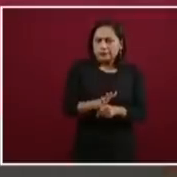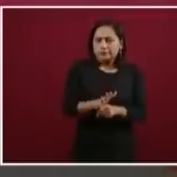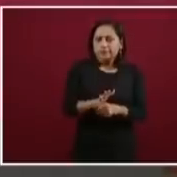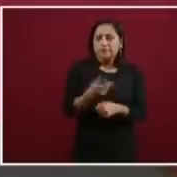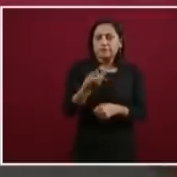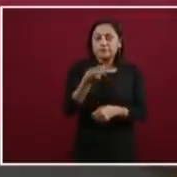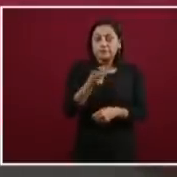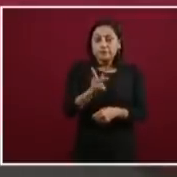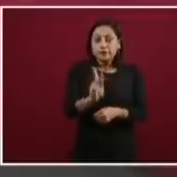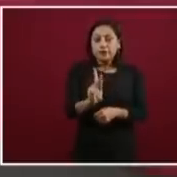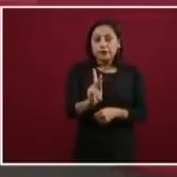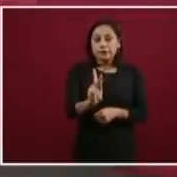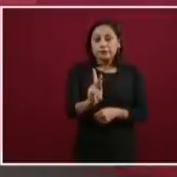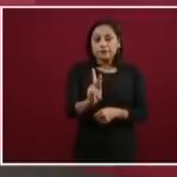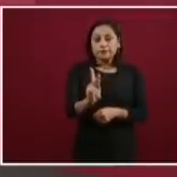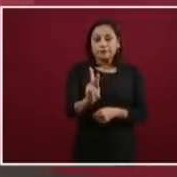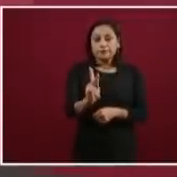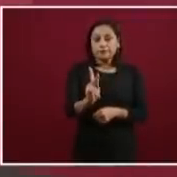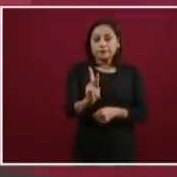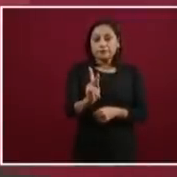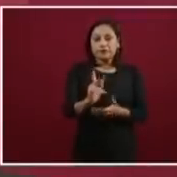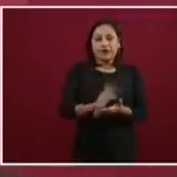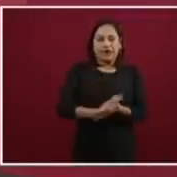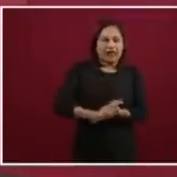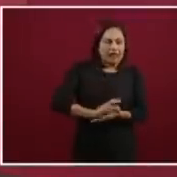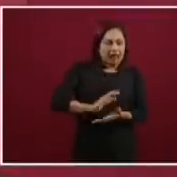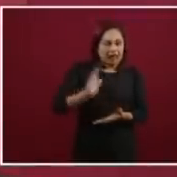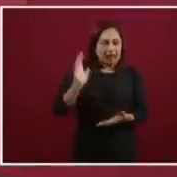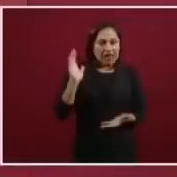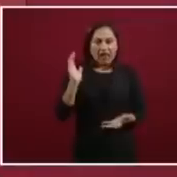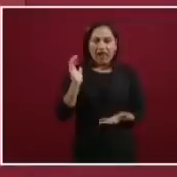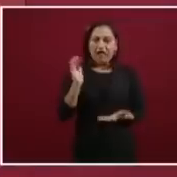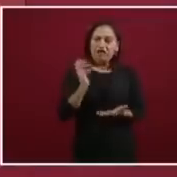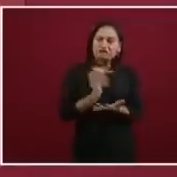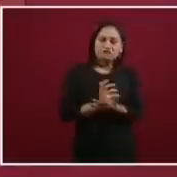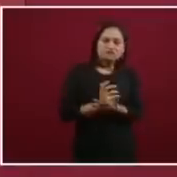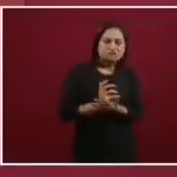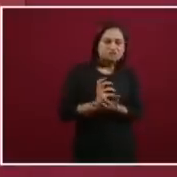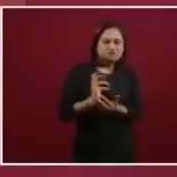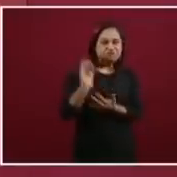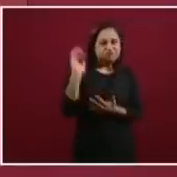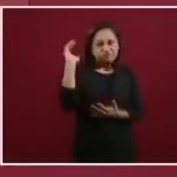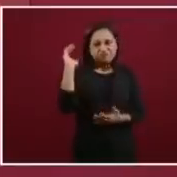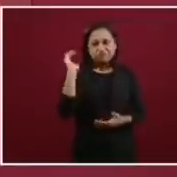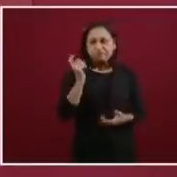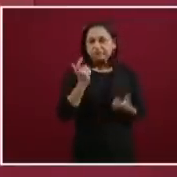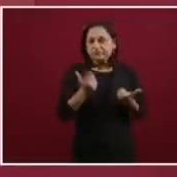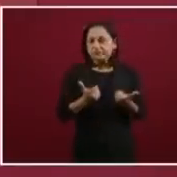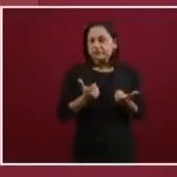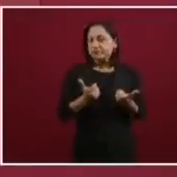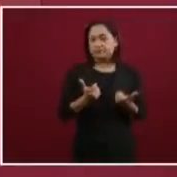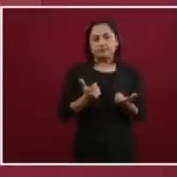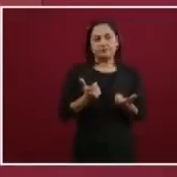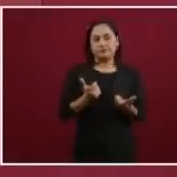no sean excesivas que no signifiquen